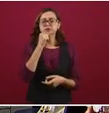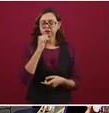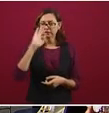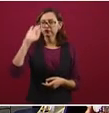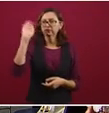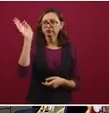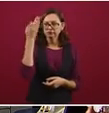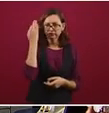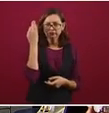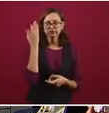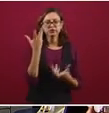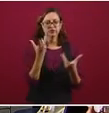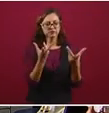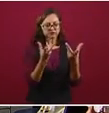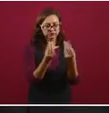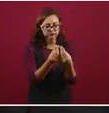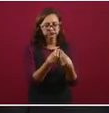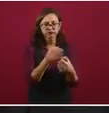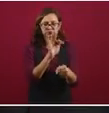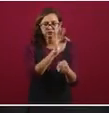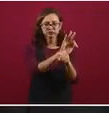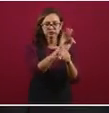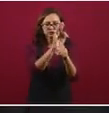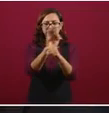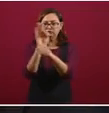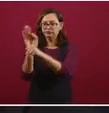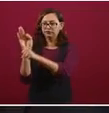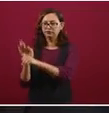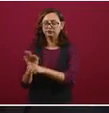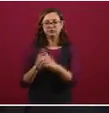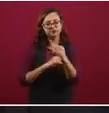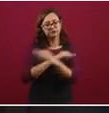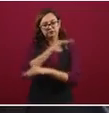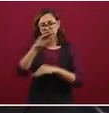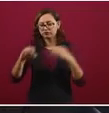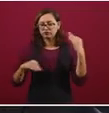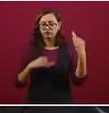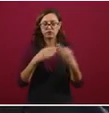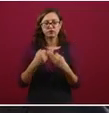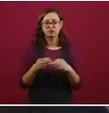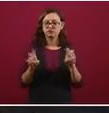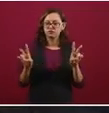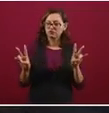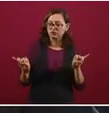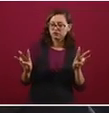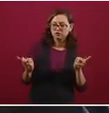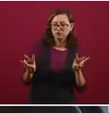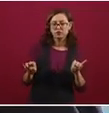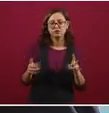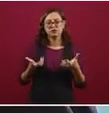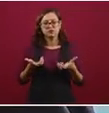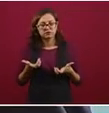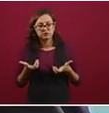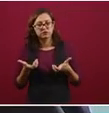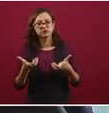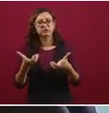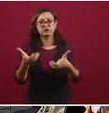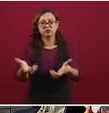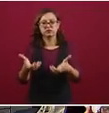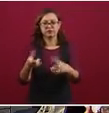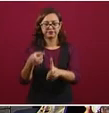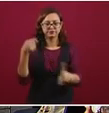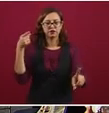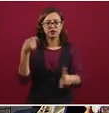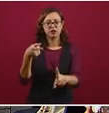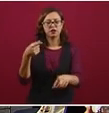Federal respaldar las acciones en carreteras, singularmente o especialmente,